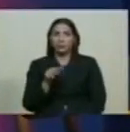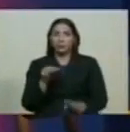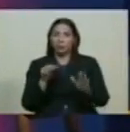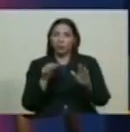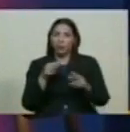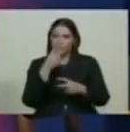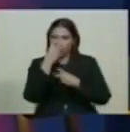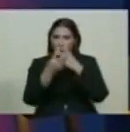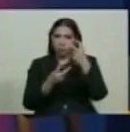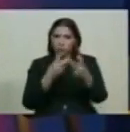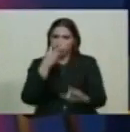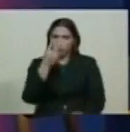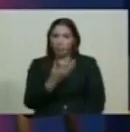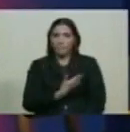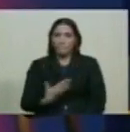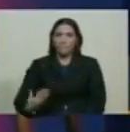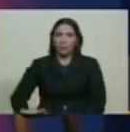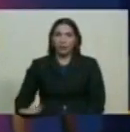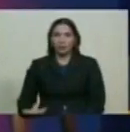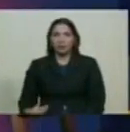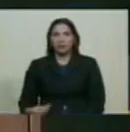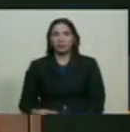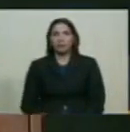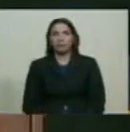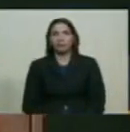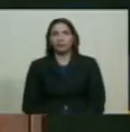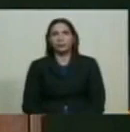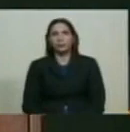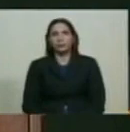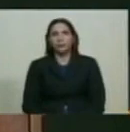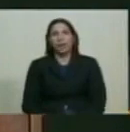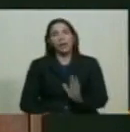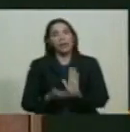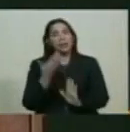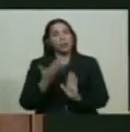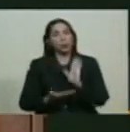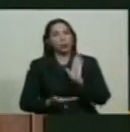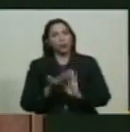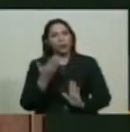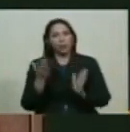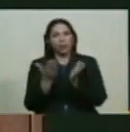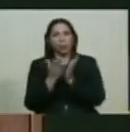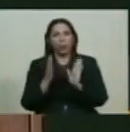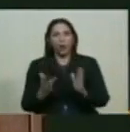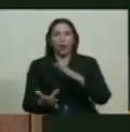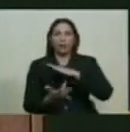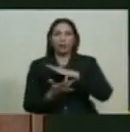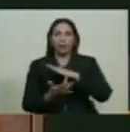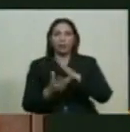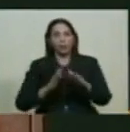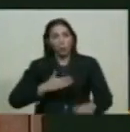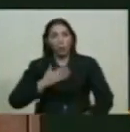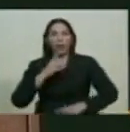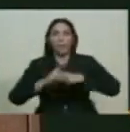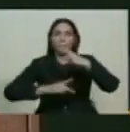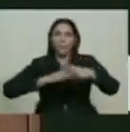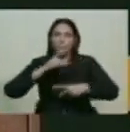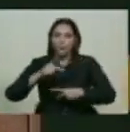del presidente, de algo que es fundamental para que las escuelas técnicas puedan escalar la producción y puedan también